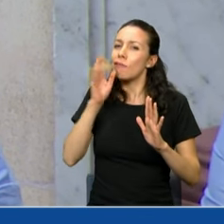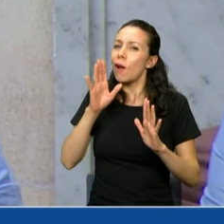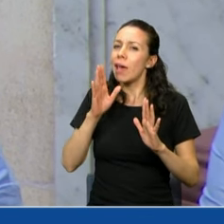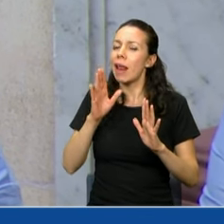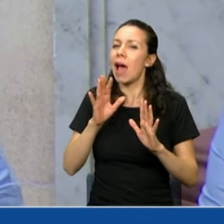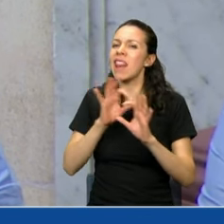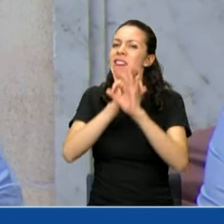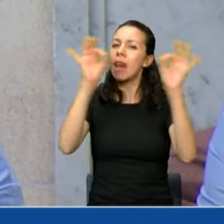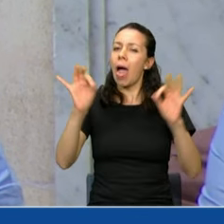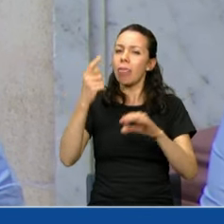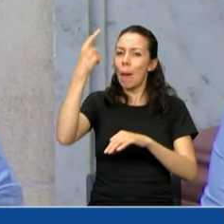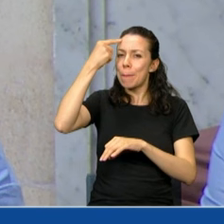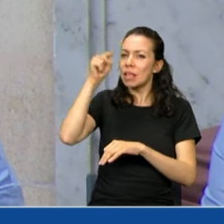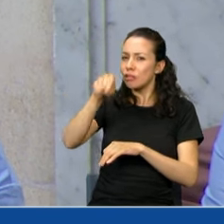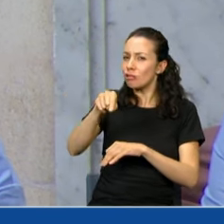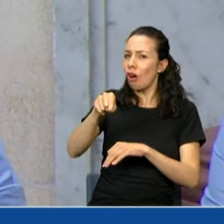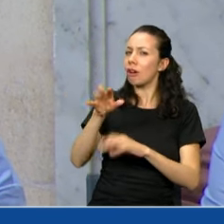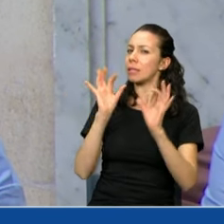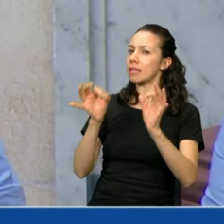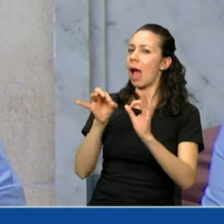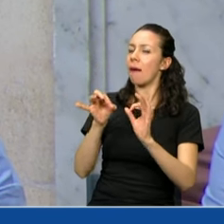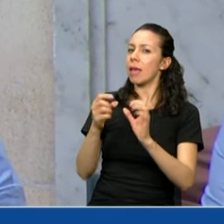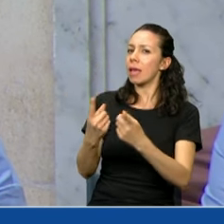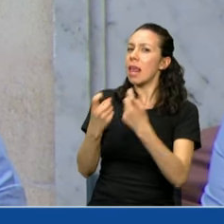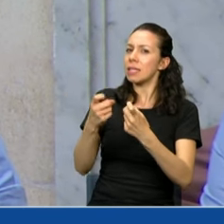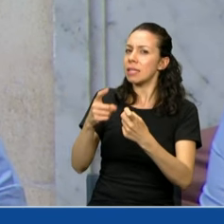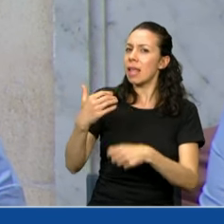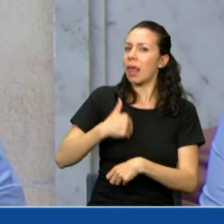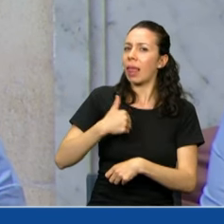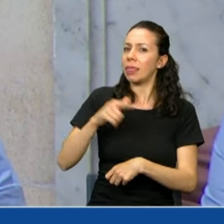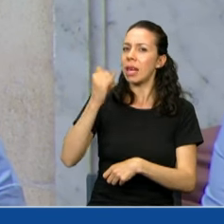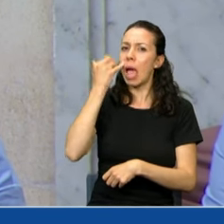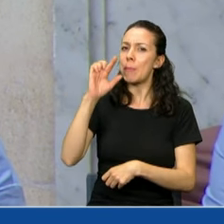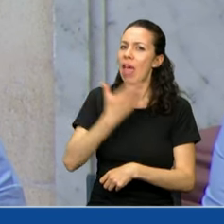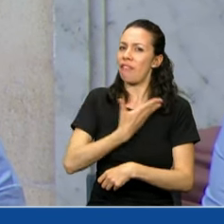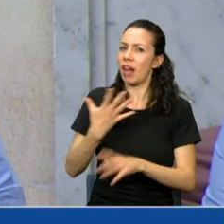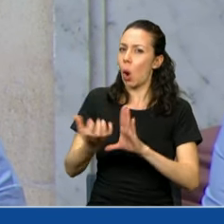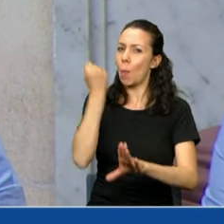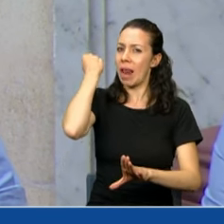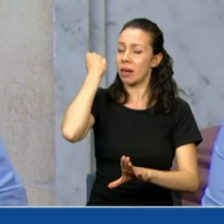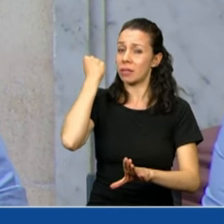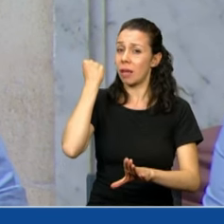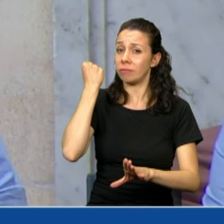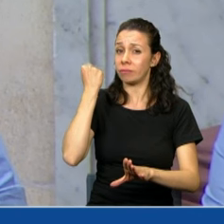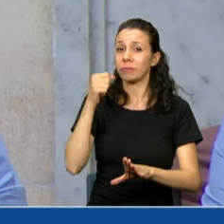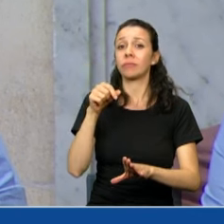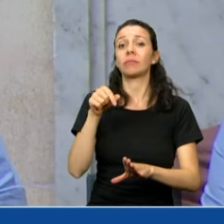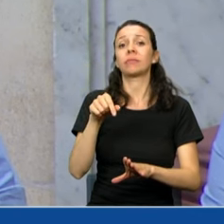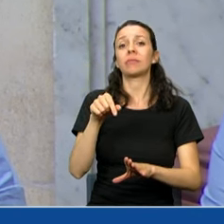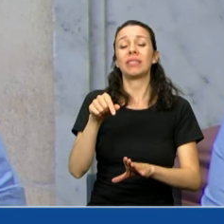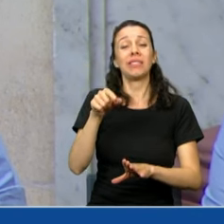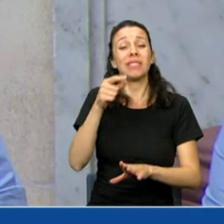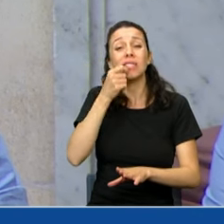tenía la República Argentina y lo necesario que era recuperar ipf sin que se haya nacionalizado